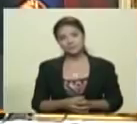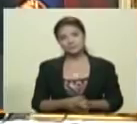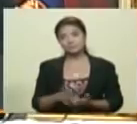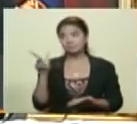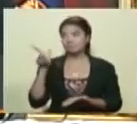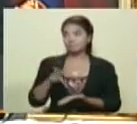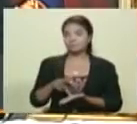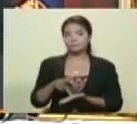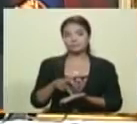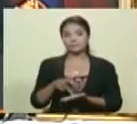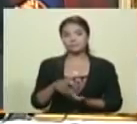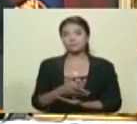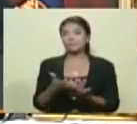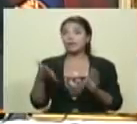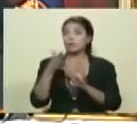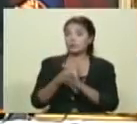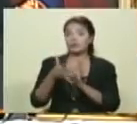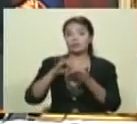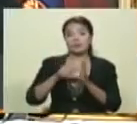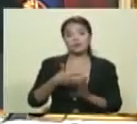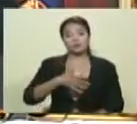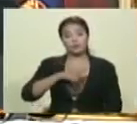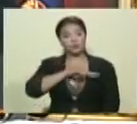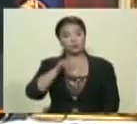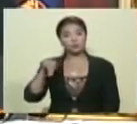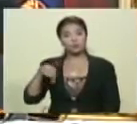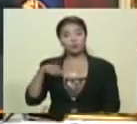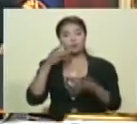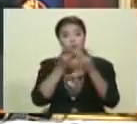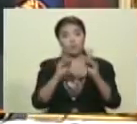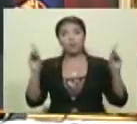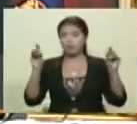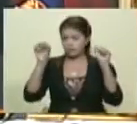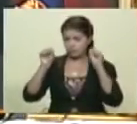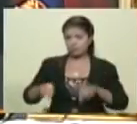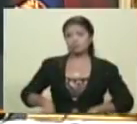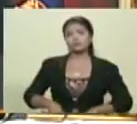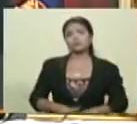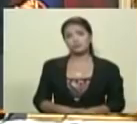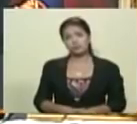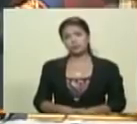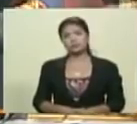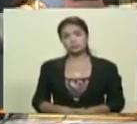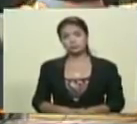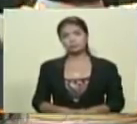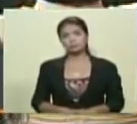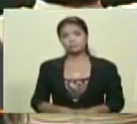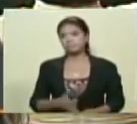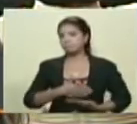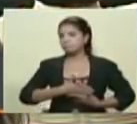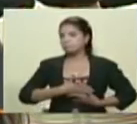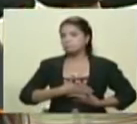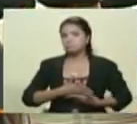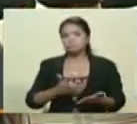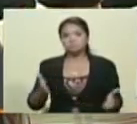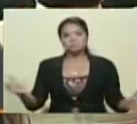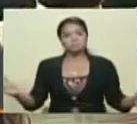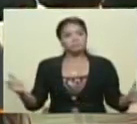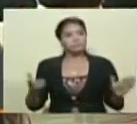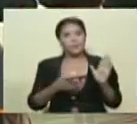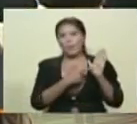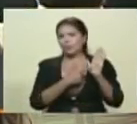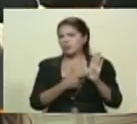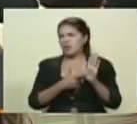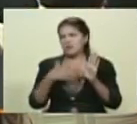protagónico, es el concepto nuestro. Democrático, claro que sí, abierto y suficientemente demostrado.